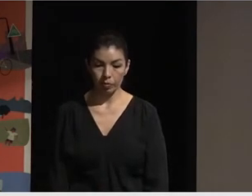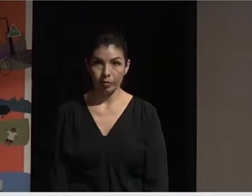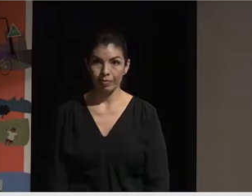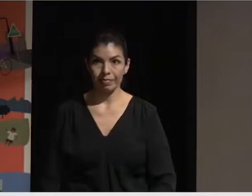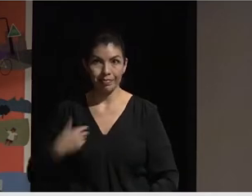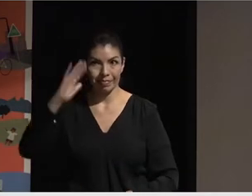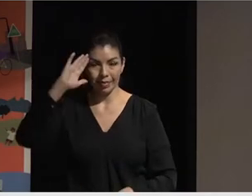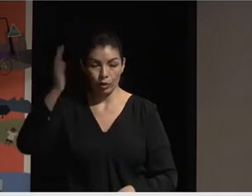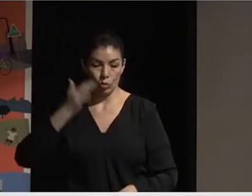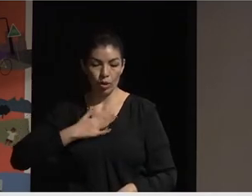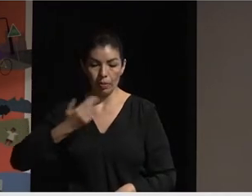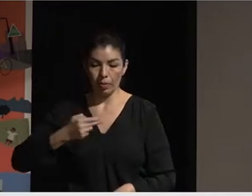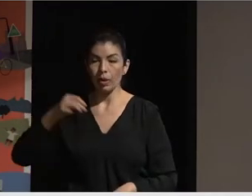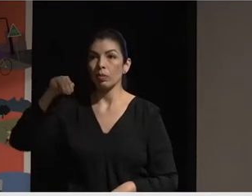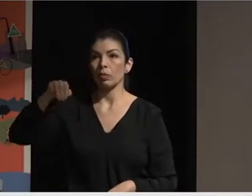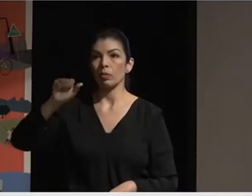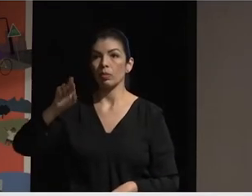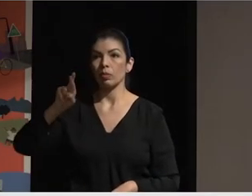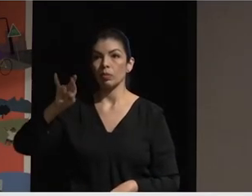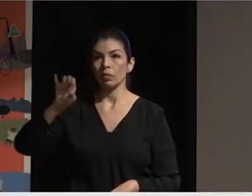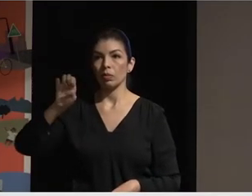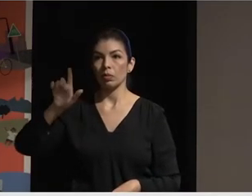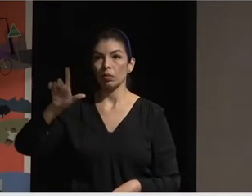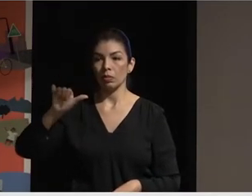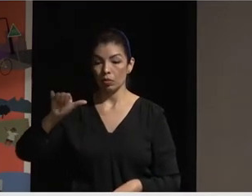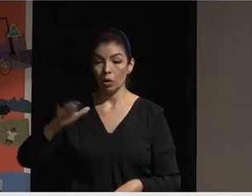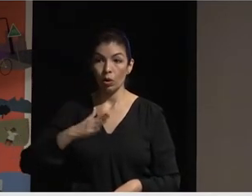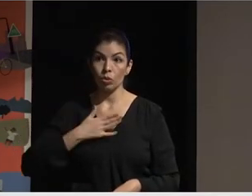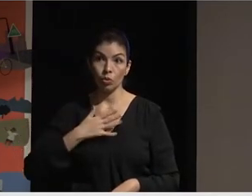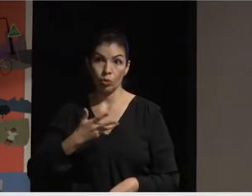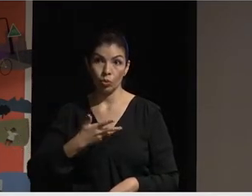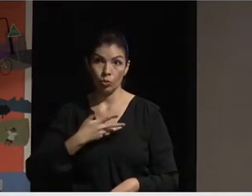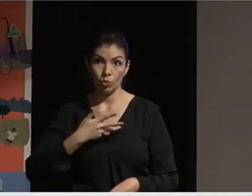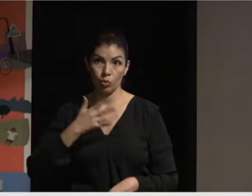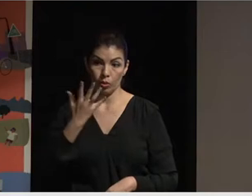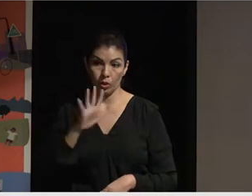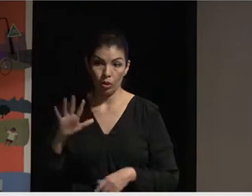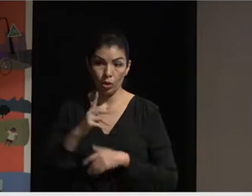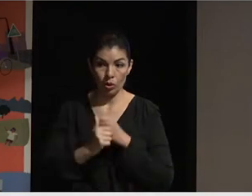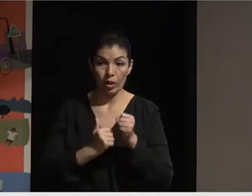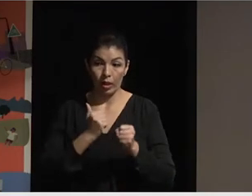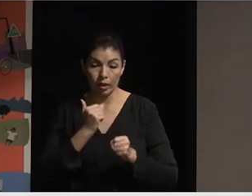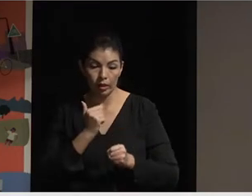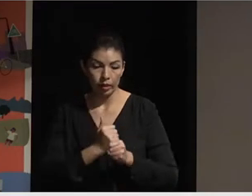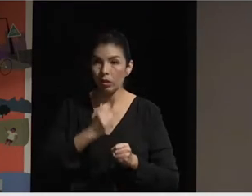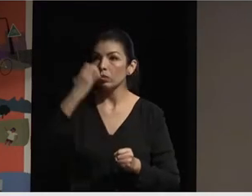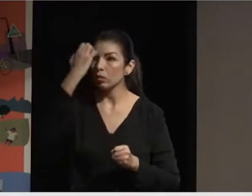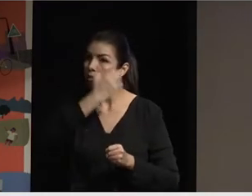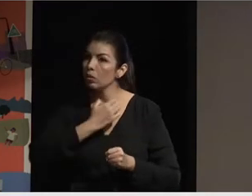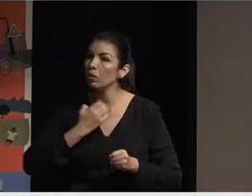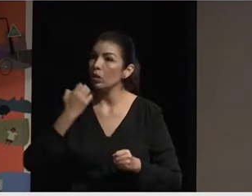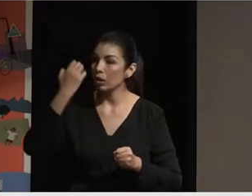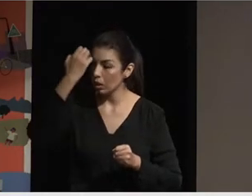Hola, mi nombre es Mariela. Actualmente llevo ya casi 10 años conociendo asentamientos informales. No solamente